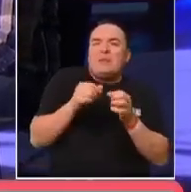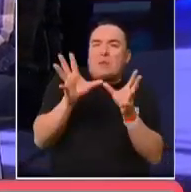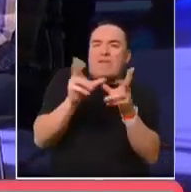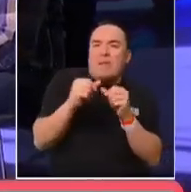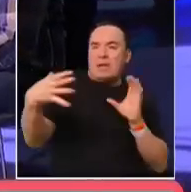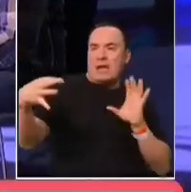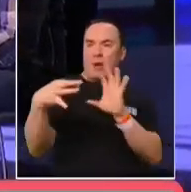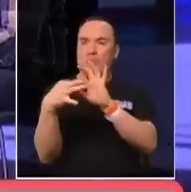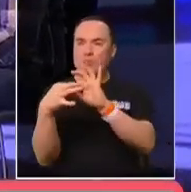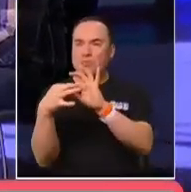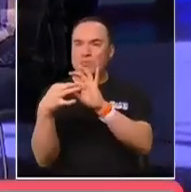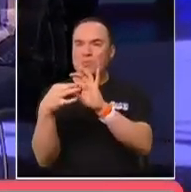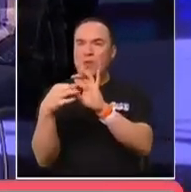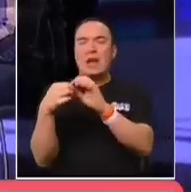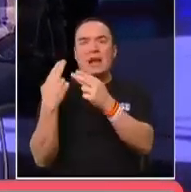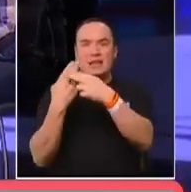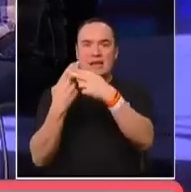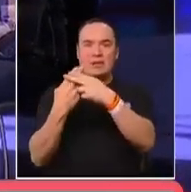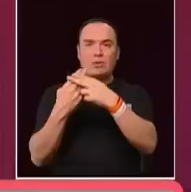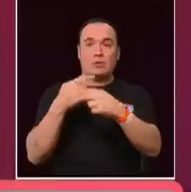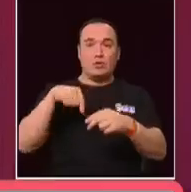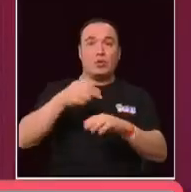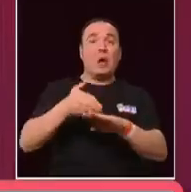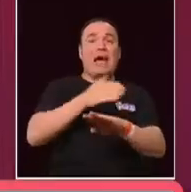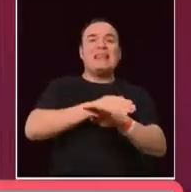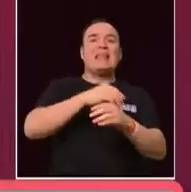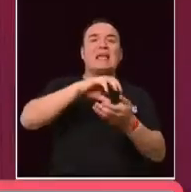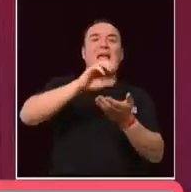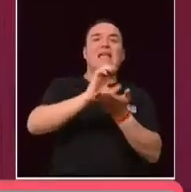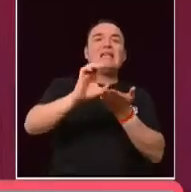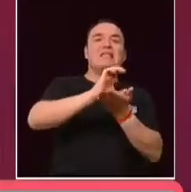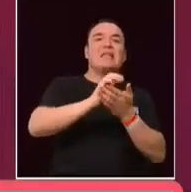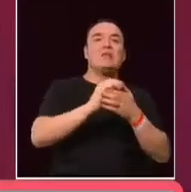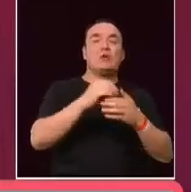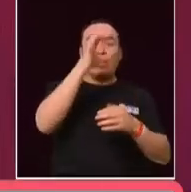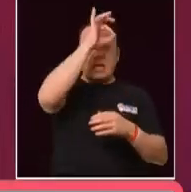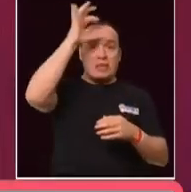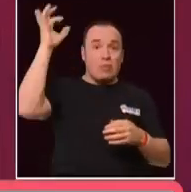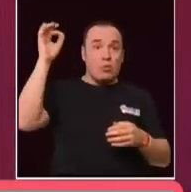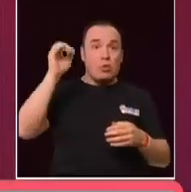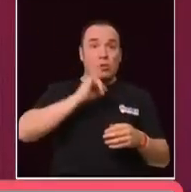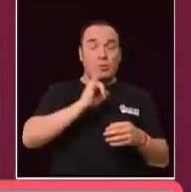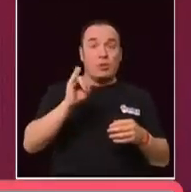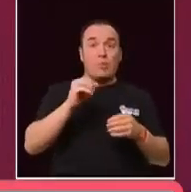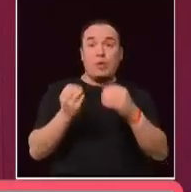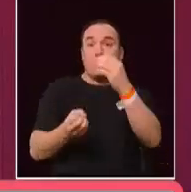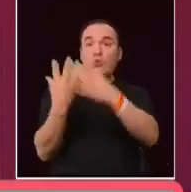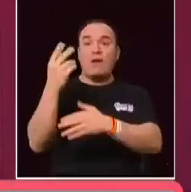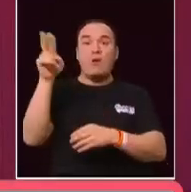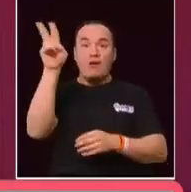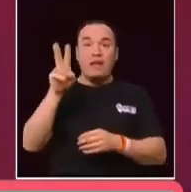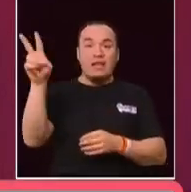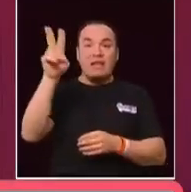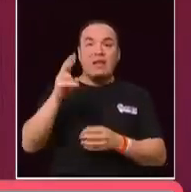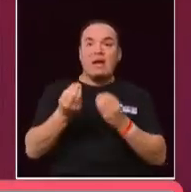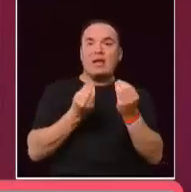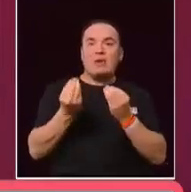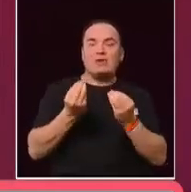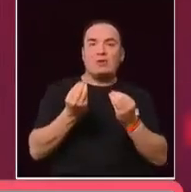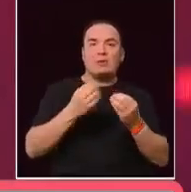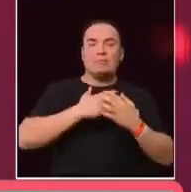centro. Si bien nosotros estuvimos primero en el centro de Temuco, pero después cuando ya se abrió el centro de Valdivia, fue como lo